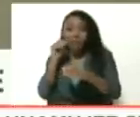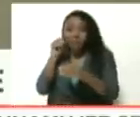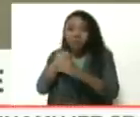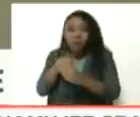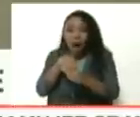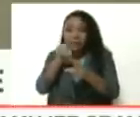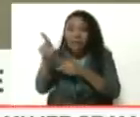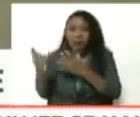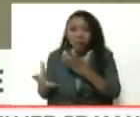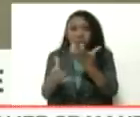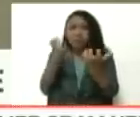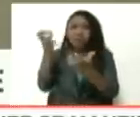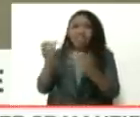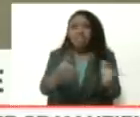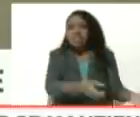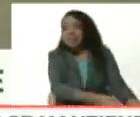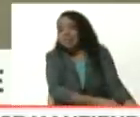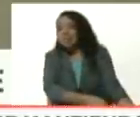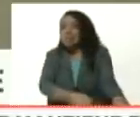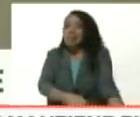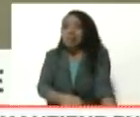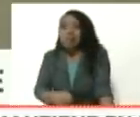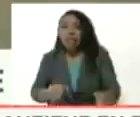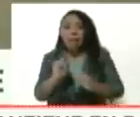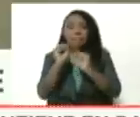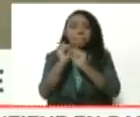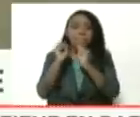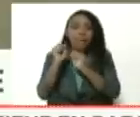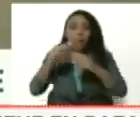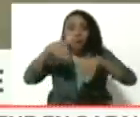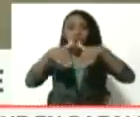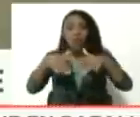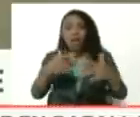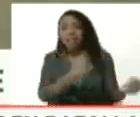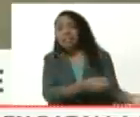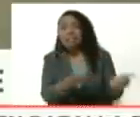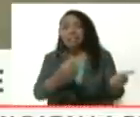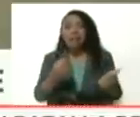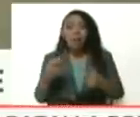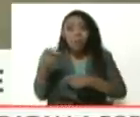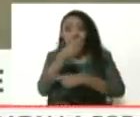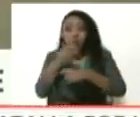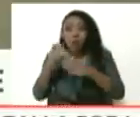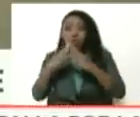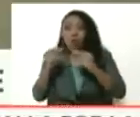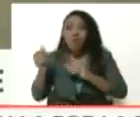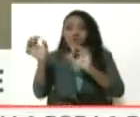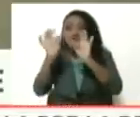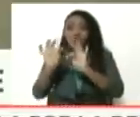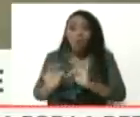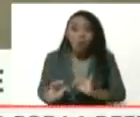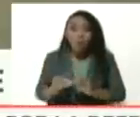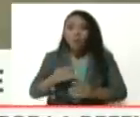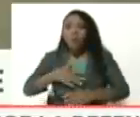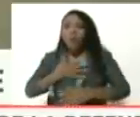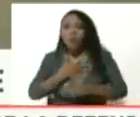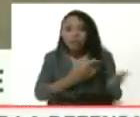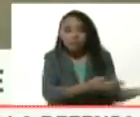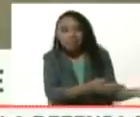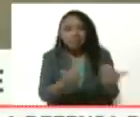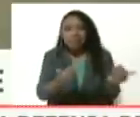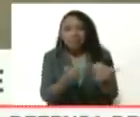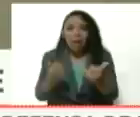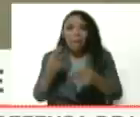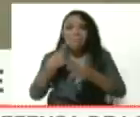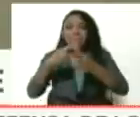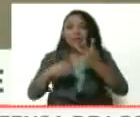al fuego a arrastrar las máquinas de votación, a sacarlos en los racks, a buscar de cualquier manera poder sacarlos allí.